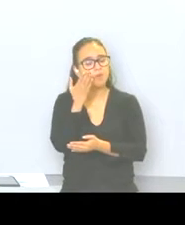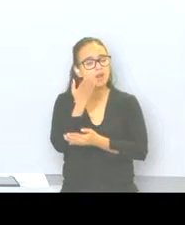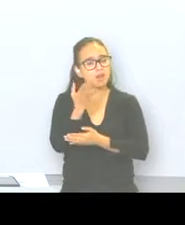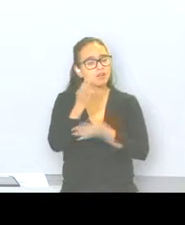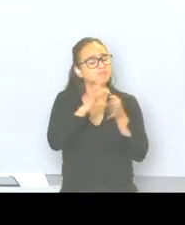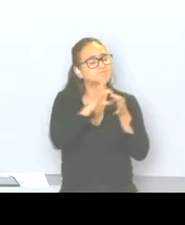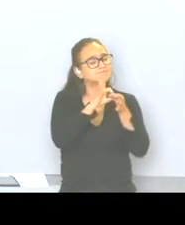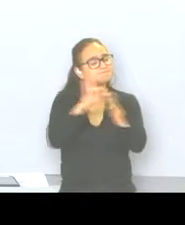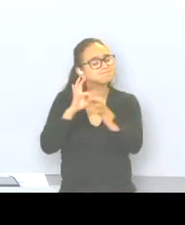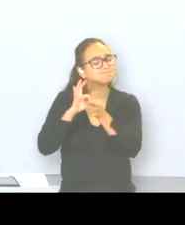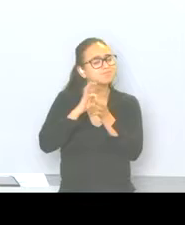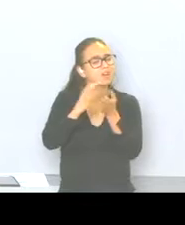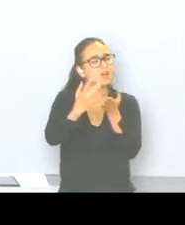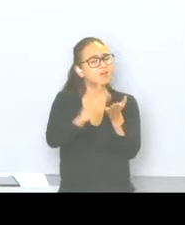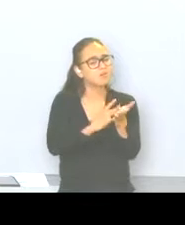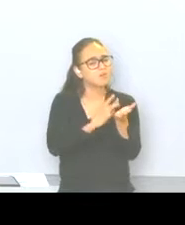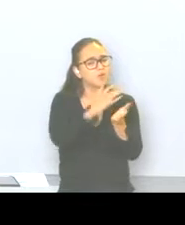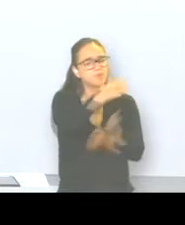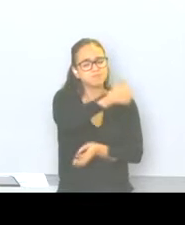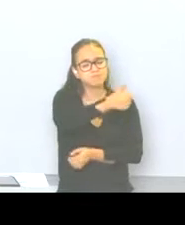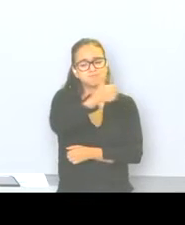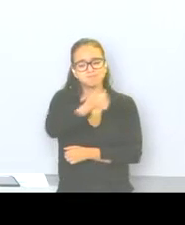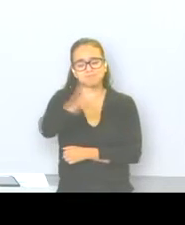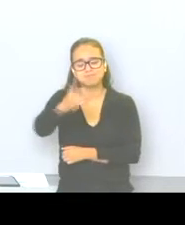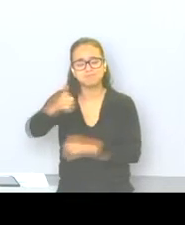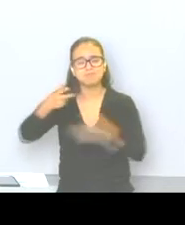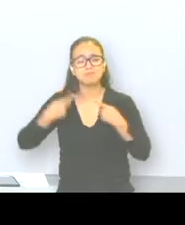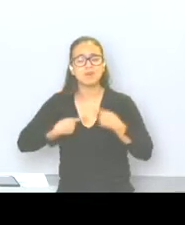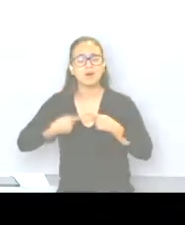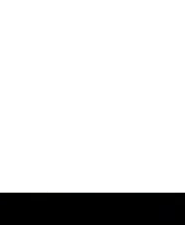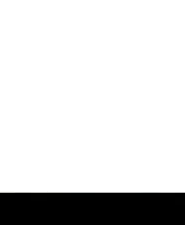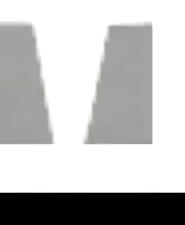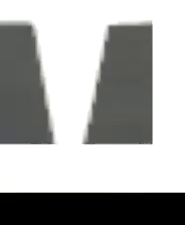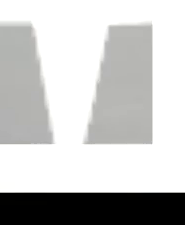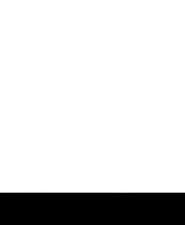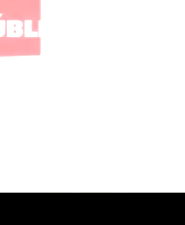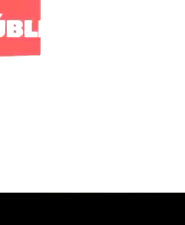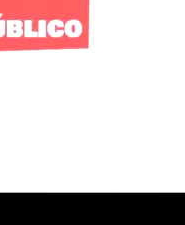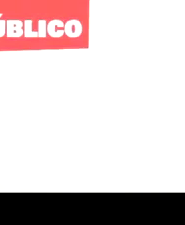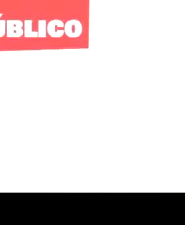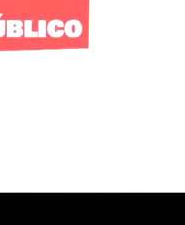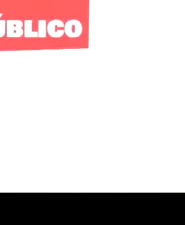solidaridad de cada uno de nosotros para poder avanzar.